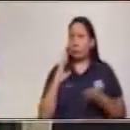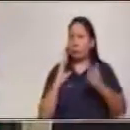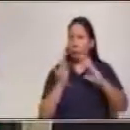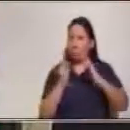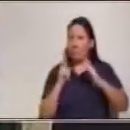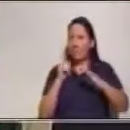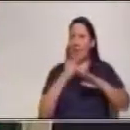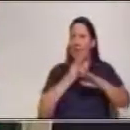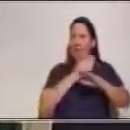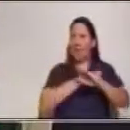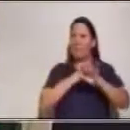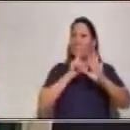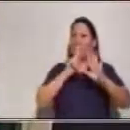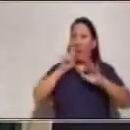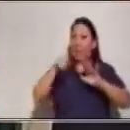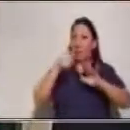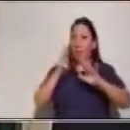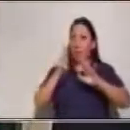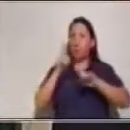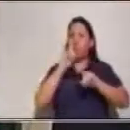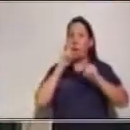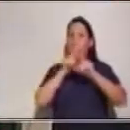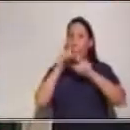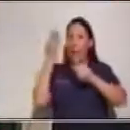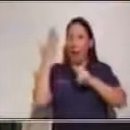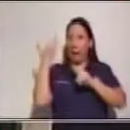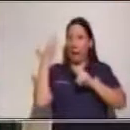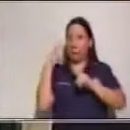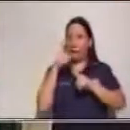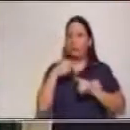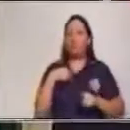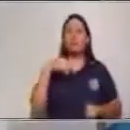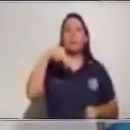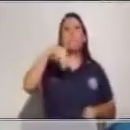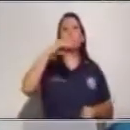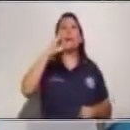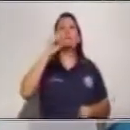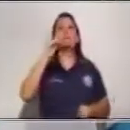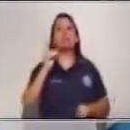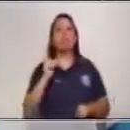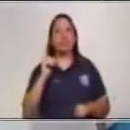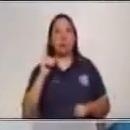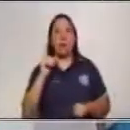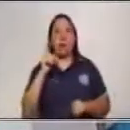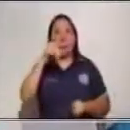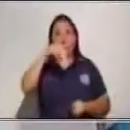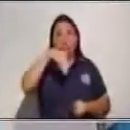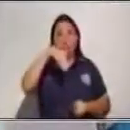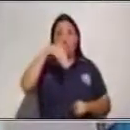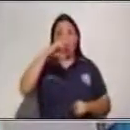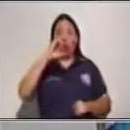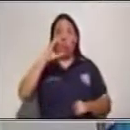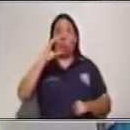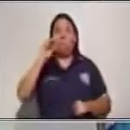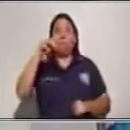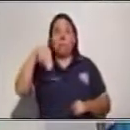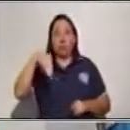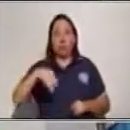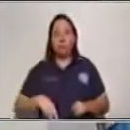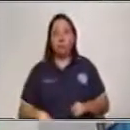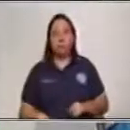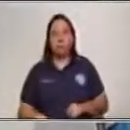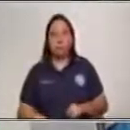que aprendimos la clase anterior para encontrar el mínimo común múltiplo. Pero vamos a ver que hay una mínima